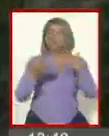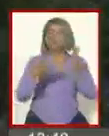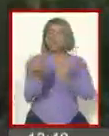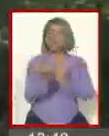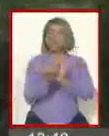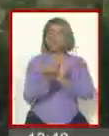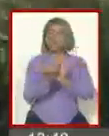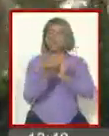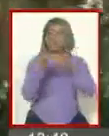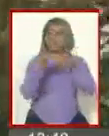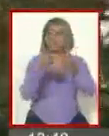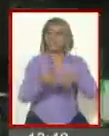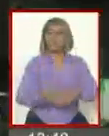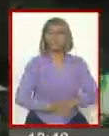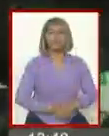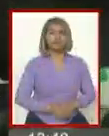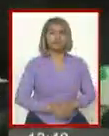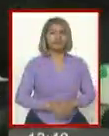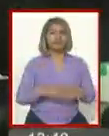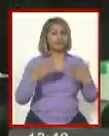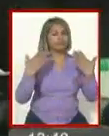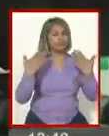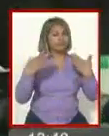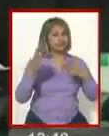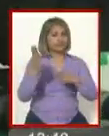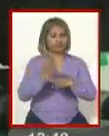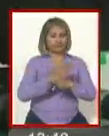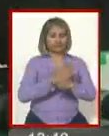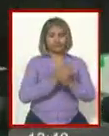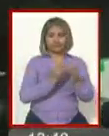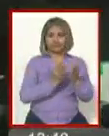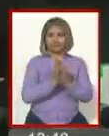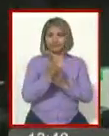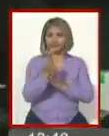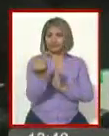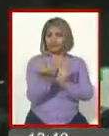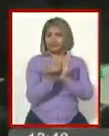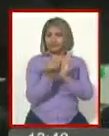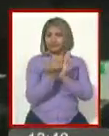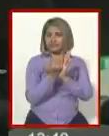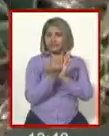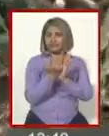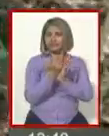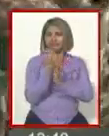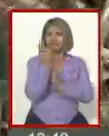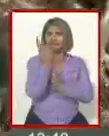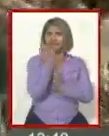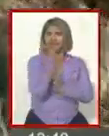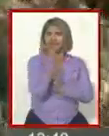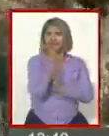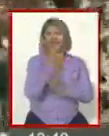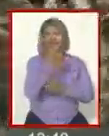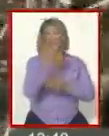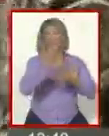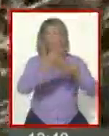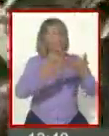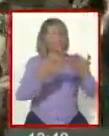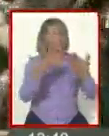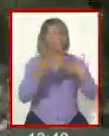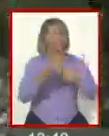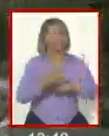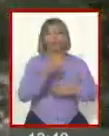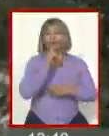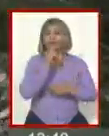la identificación de la víctima. Ya se hace el procedimiento a través de la identificación dentaria u otras